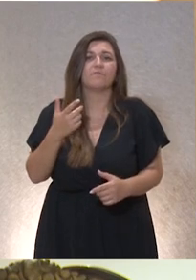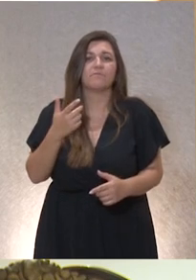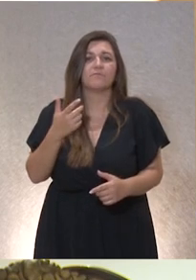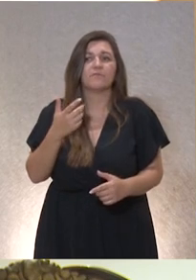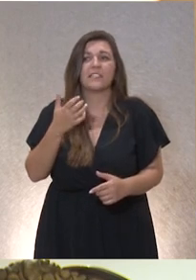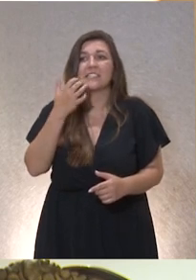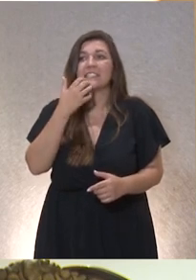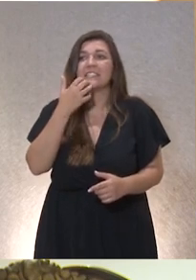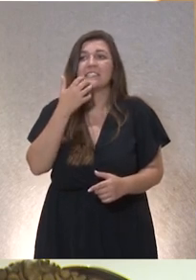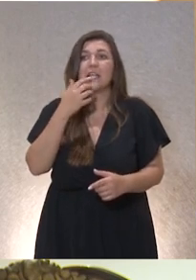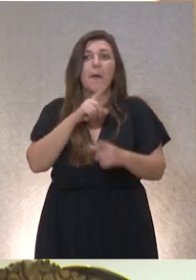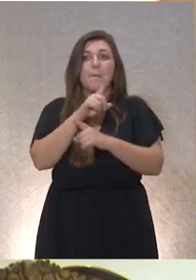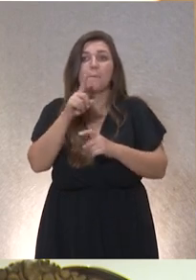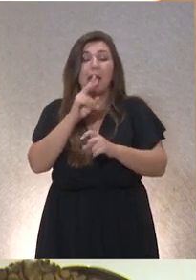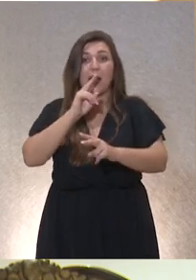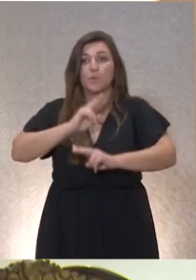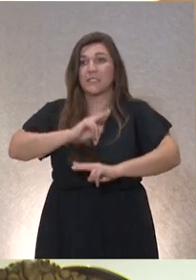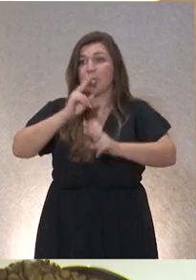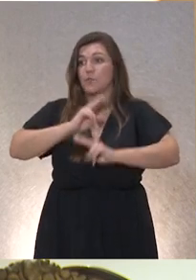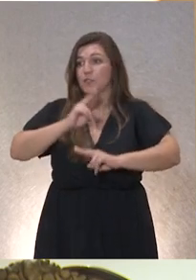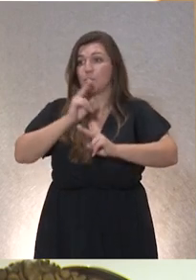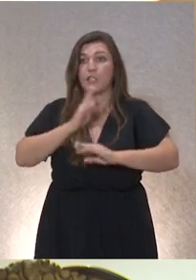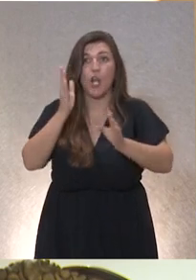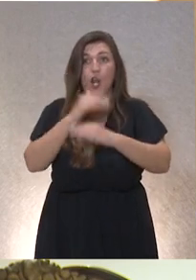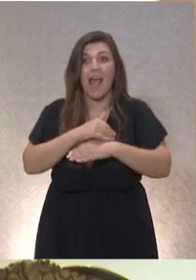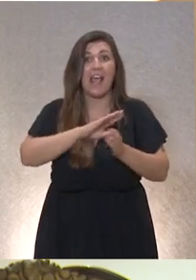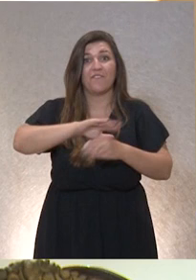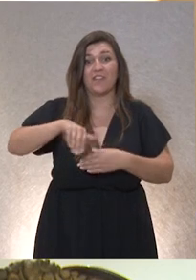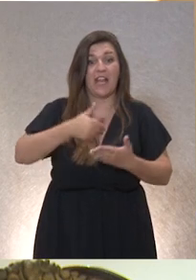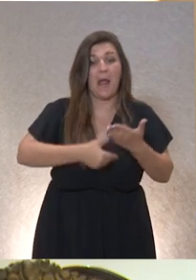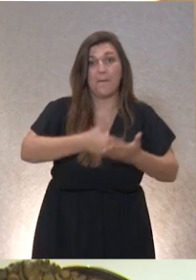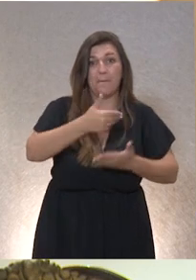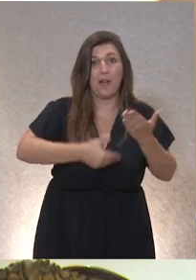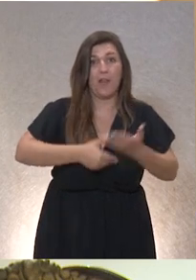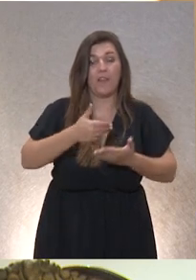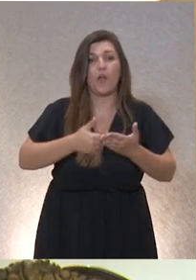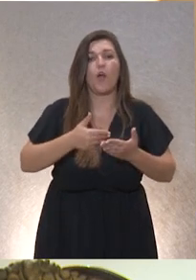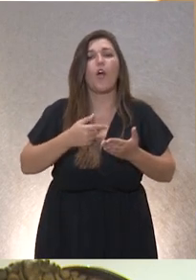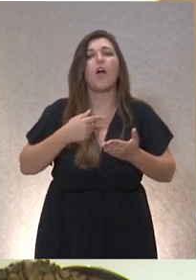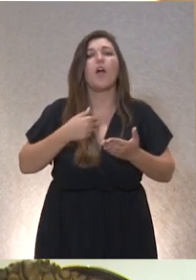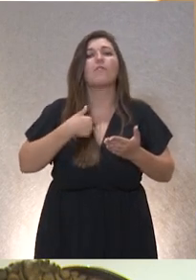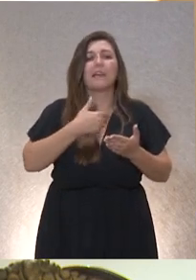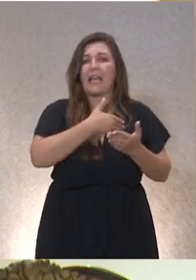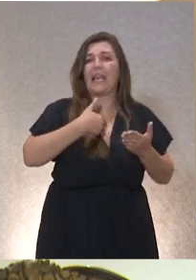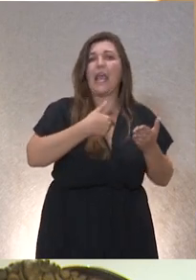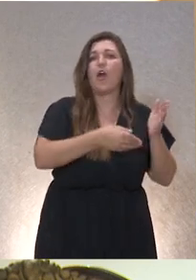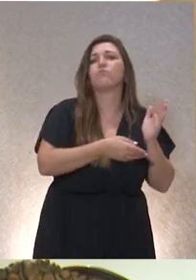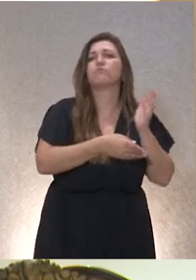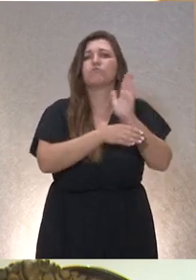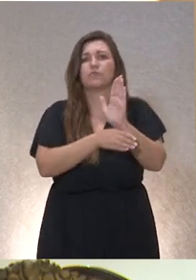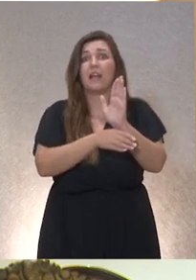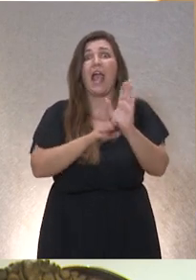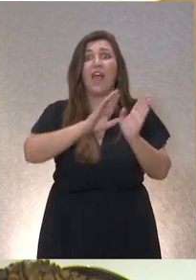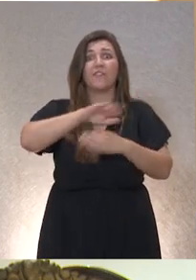respuesta en las administraciones acaban recurriendo al periódico a la radio lo local como último recurso y además la cosa